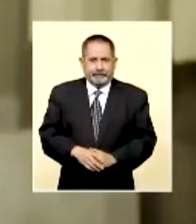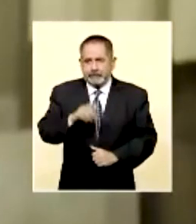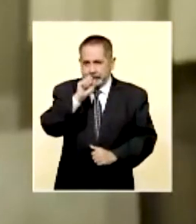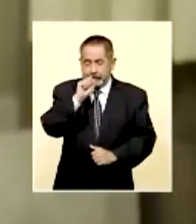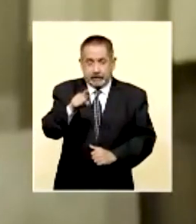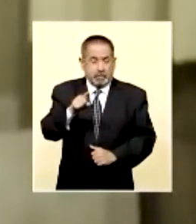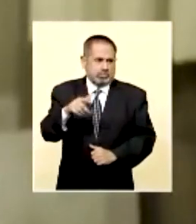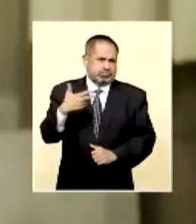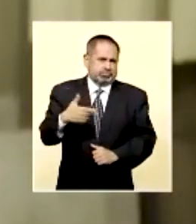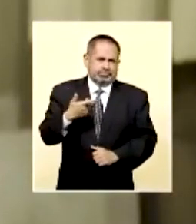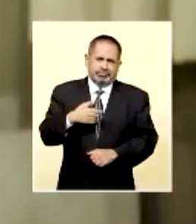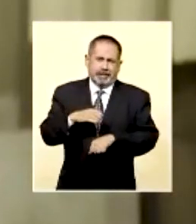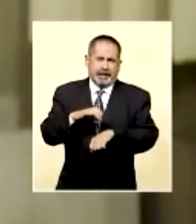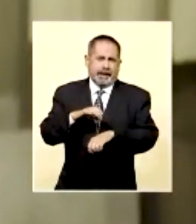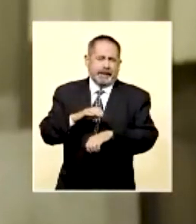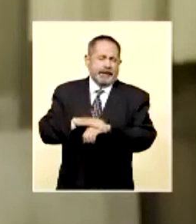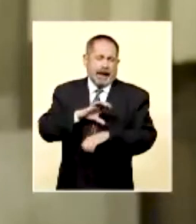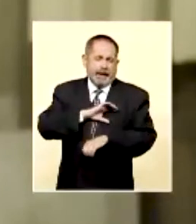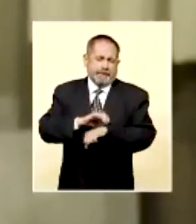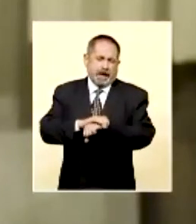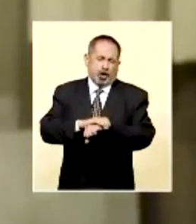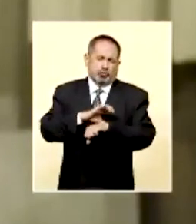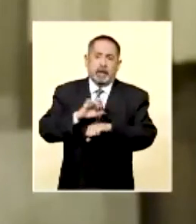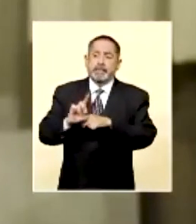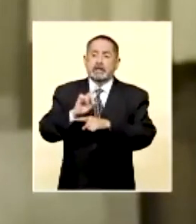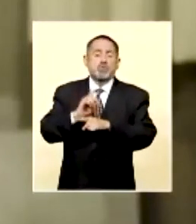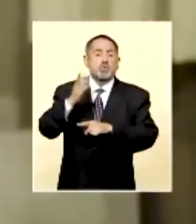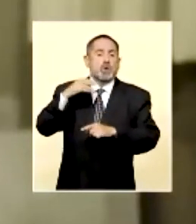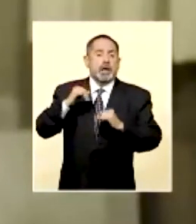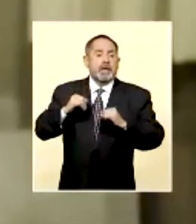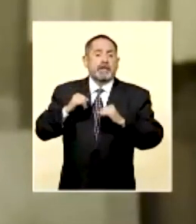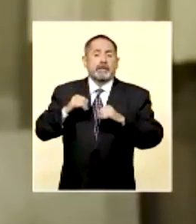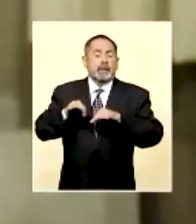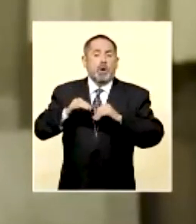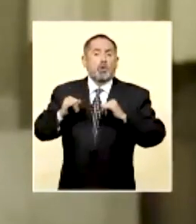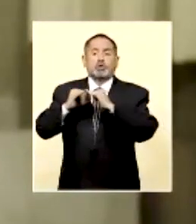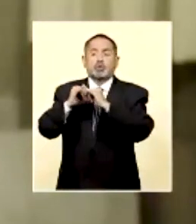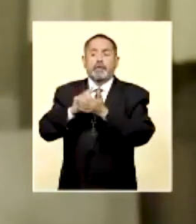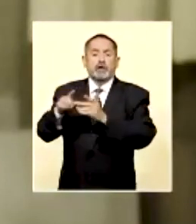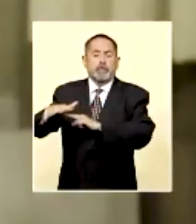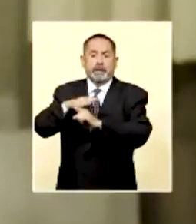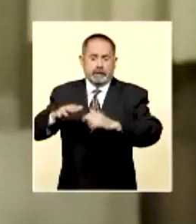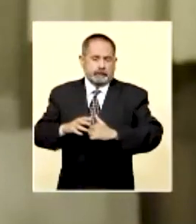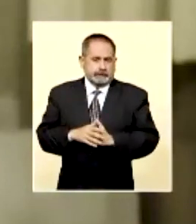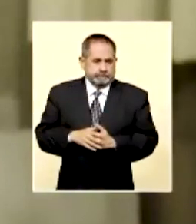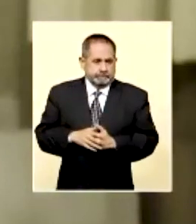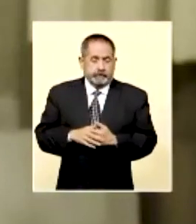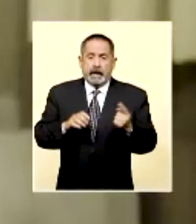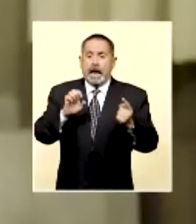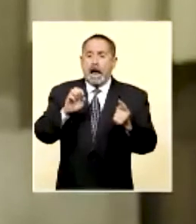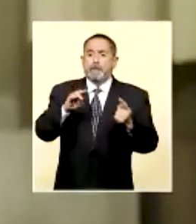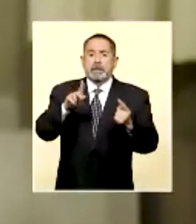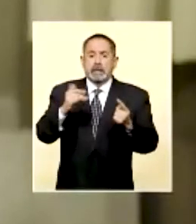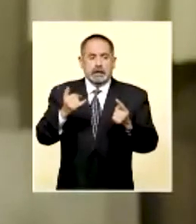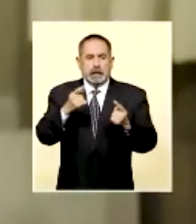Además de ella ser una amiga muy querida desde que trabajamos juntos en el Instituto de Derecho Ambiental. Emily Gaskin, que